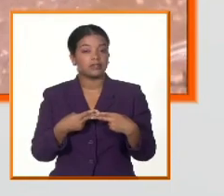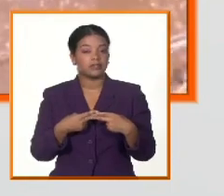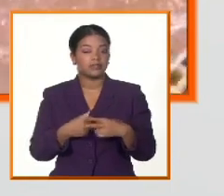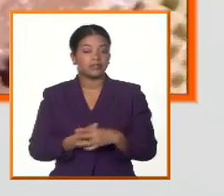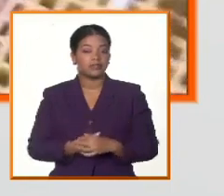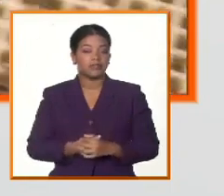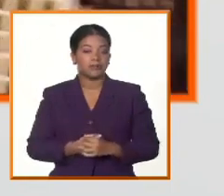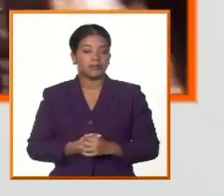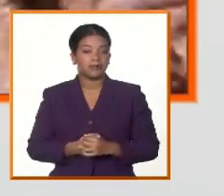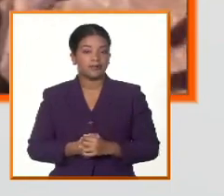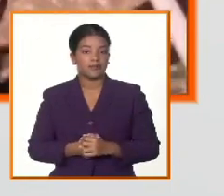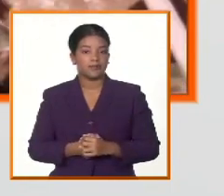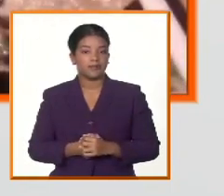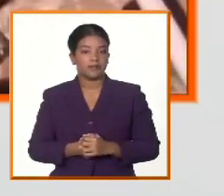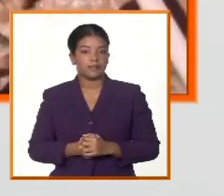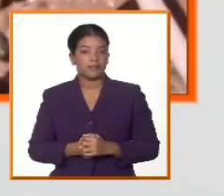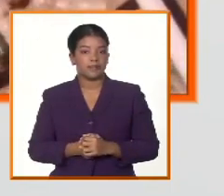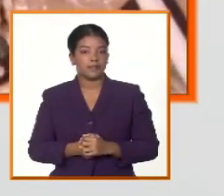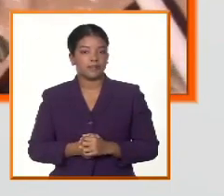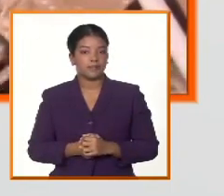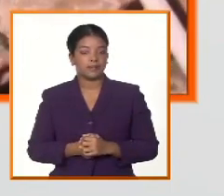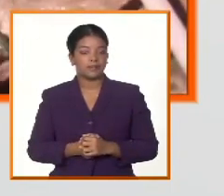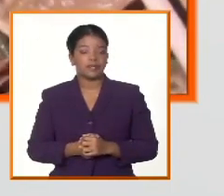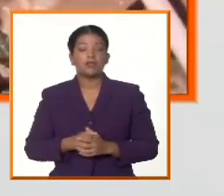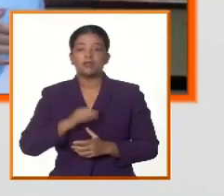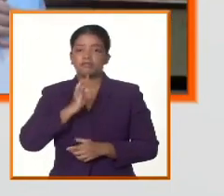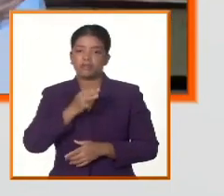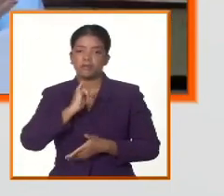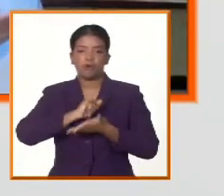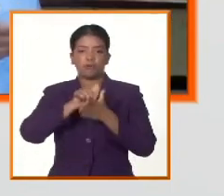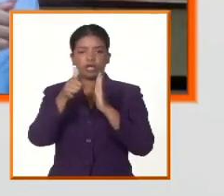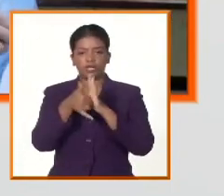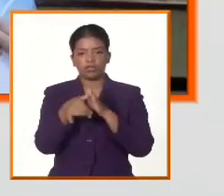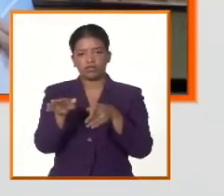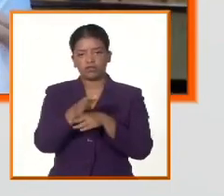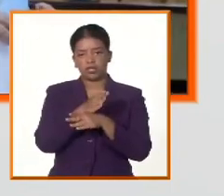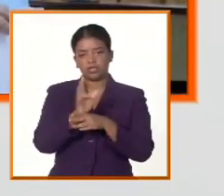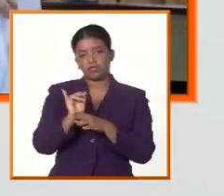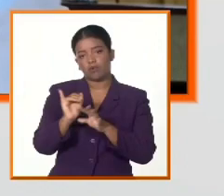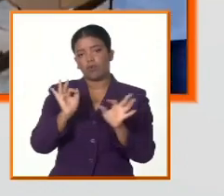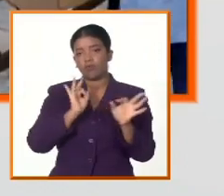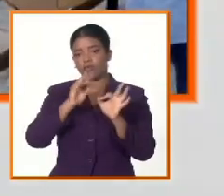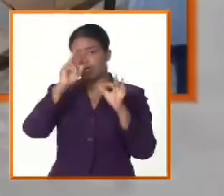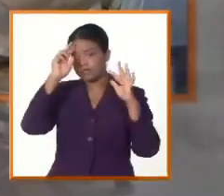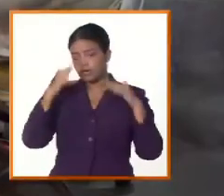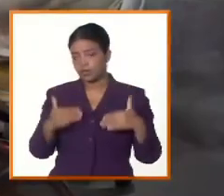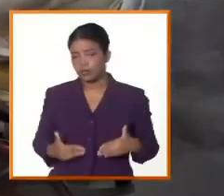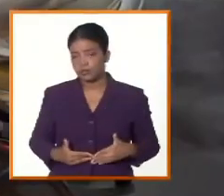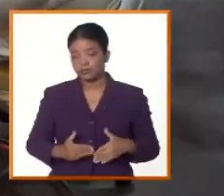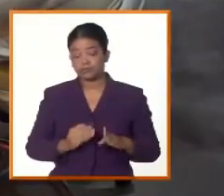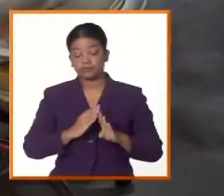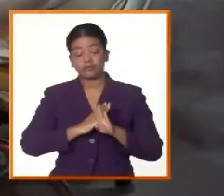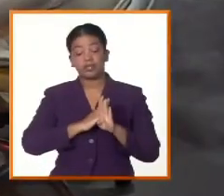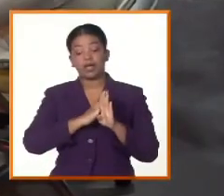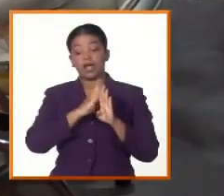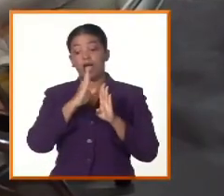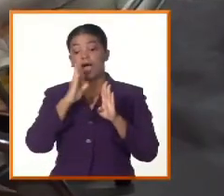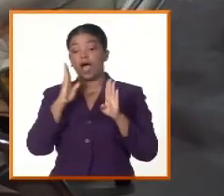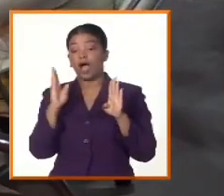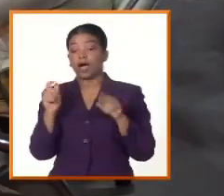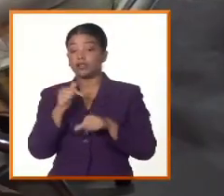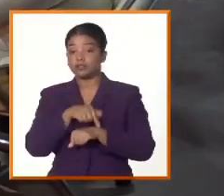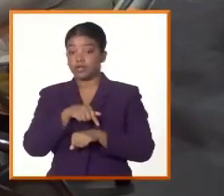respecto también a este tipo de trabajo y estos proyectos que se están desarrollados hasta la fecha como parte de la preparación